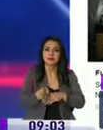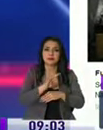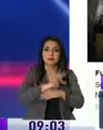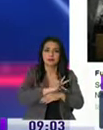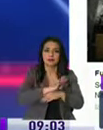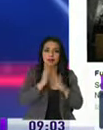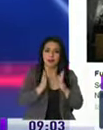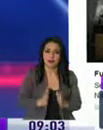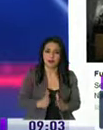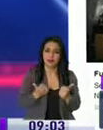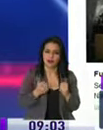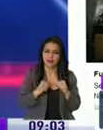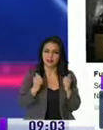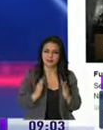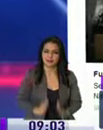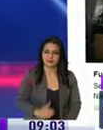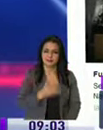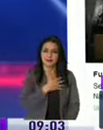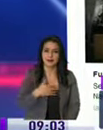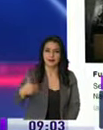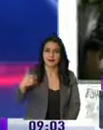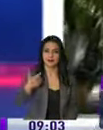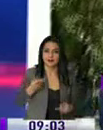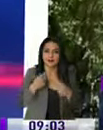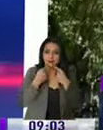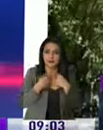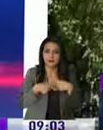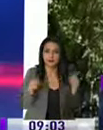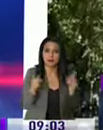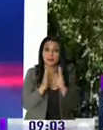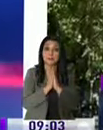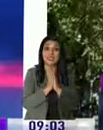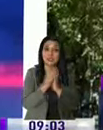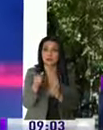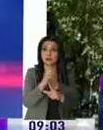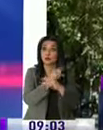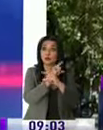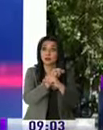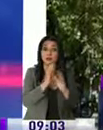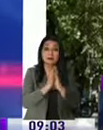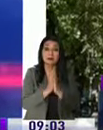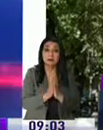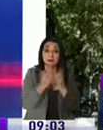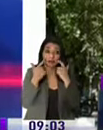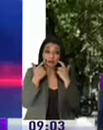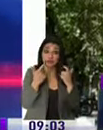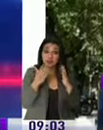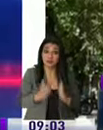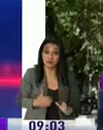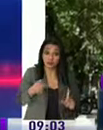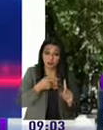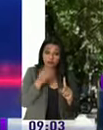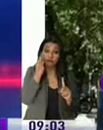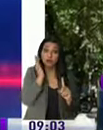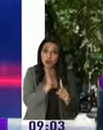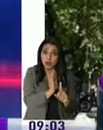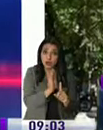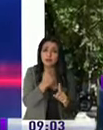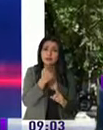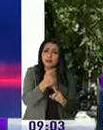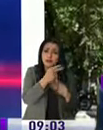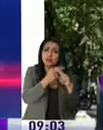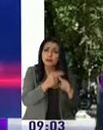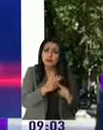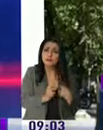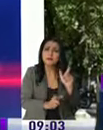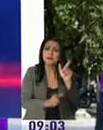Nacional y actual legisladora Gabriela Rivadeneira, quien pidió a través de su cuenta de Twitter que la fiscal Claudia Romero mencione los